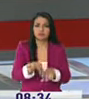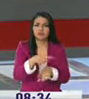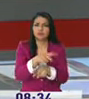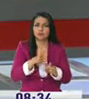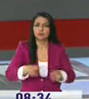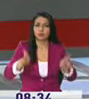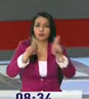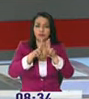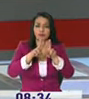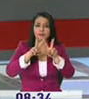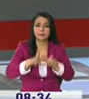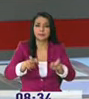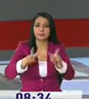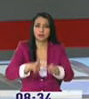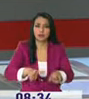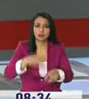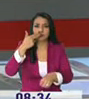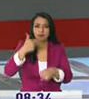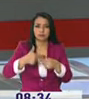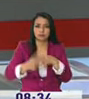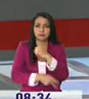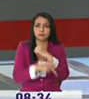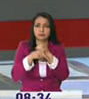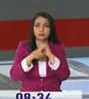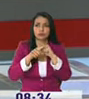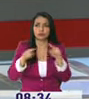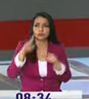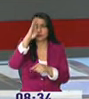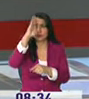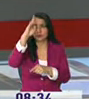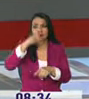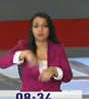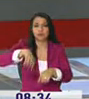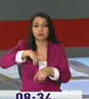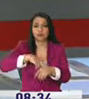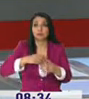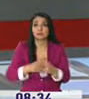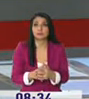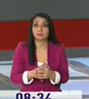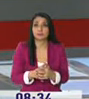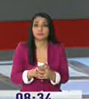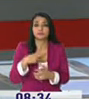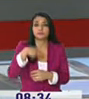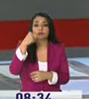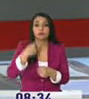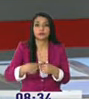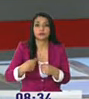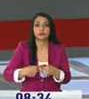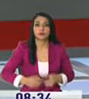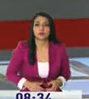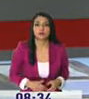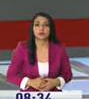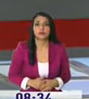de Delitos Energéticos e Hidrocarburíferos de la Policía Nacional, lo realizó en el norte de la ciudad de